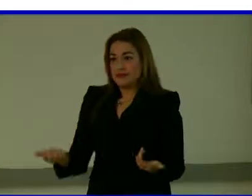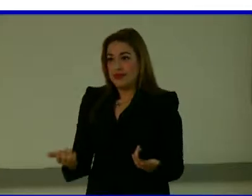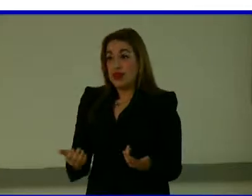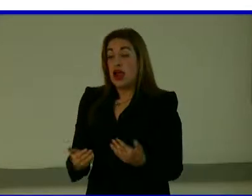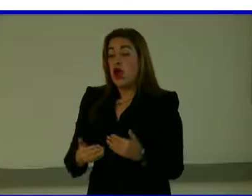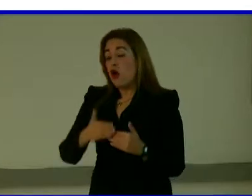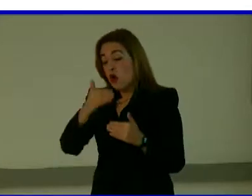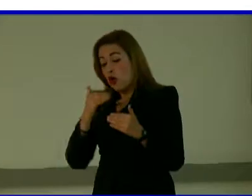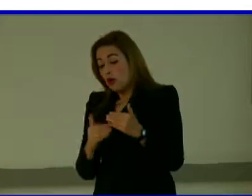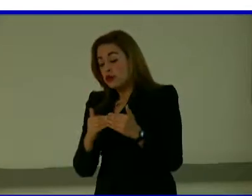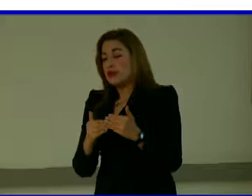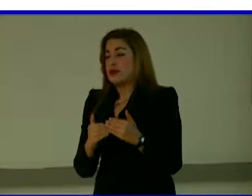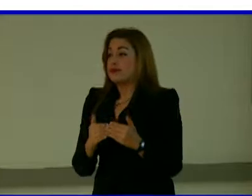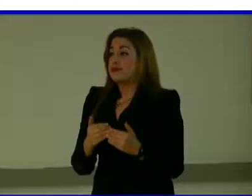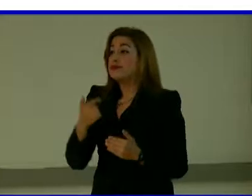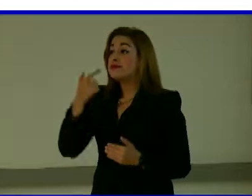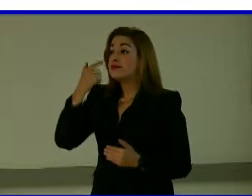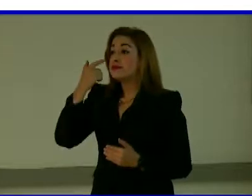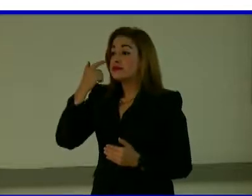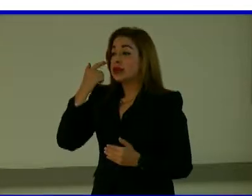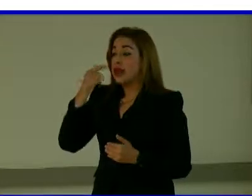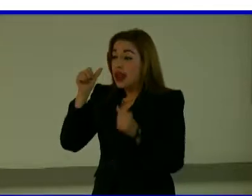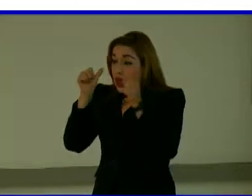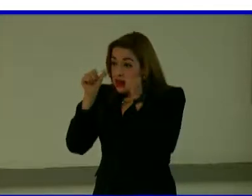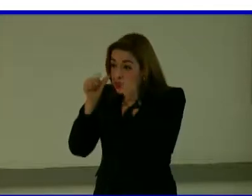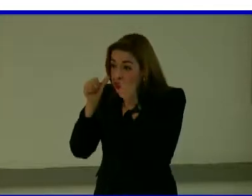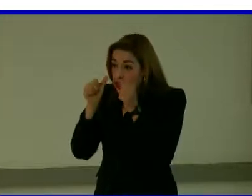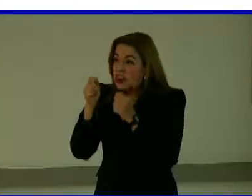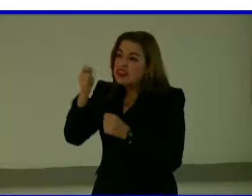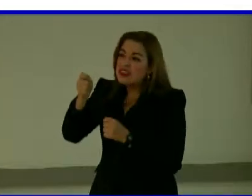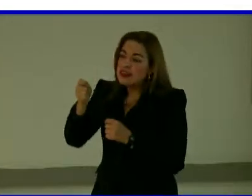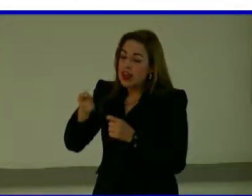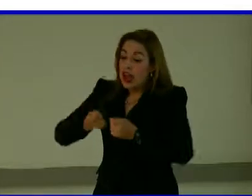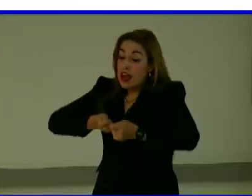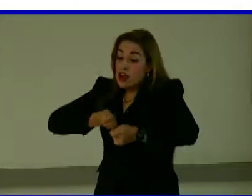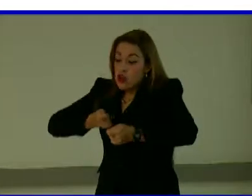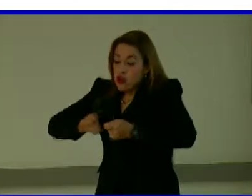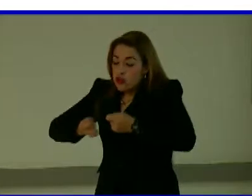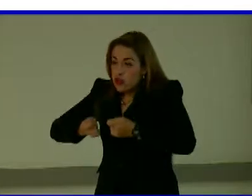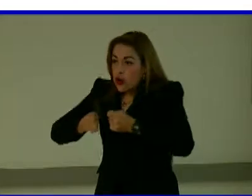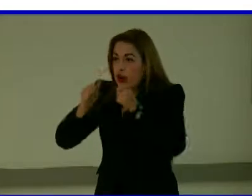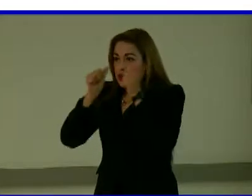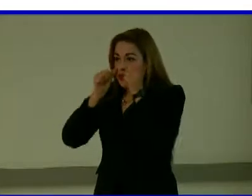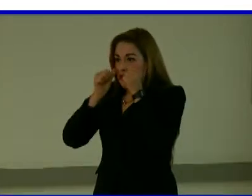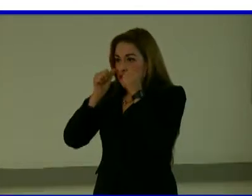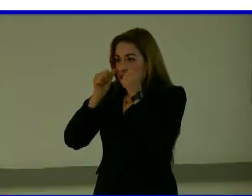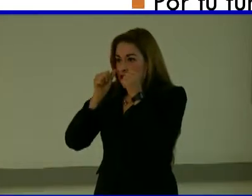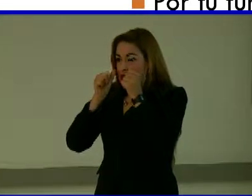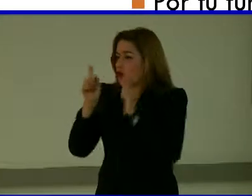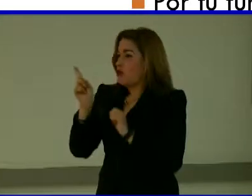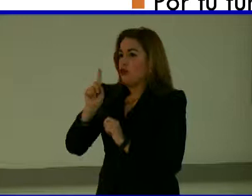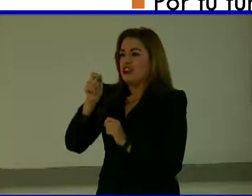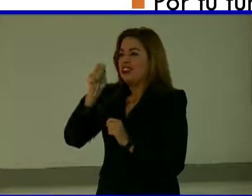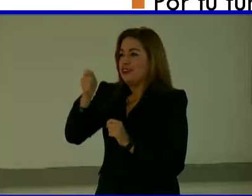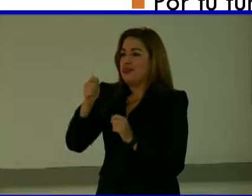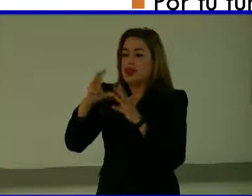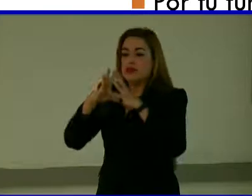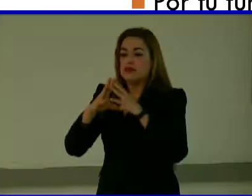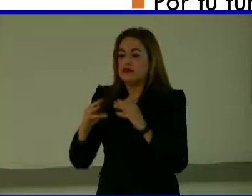Otra vez, la atención es el control de la atención, no la presencia o la ausencia de atención.